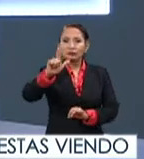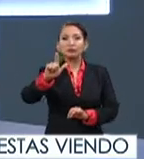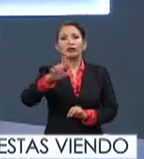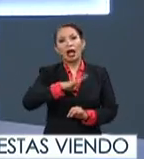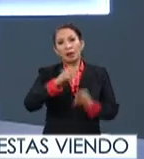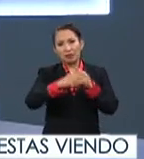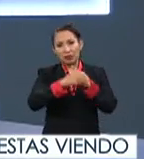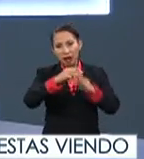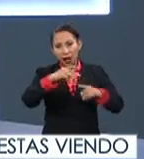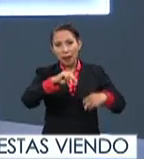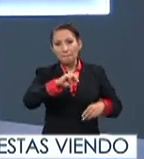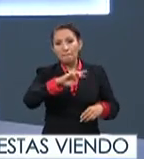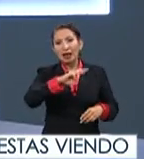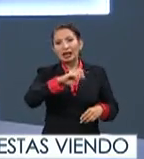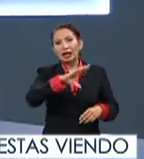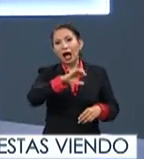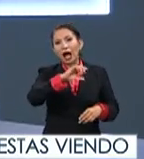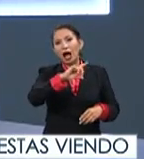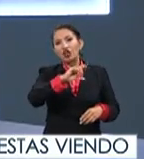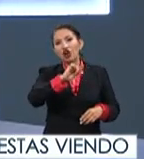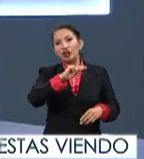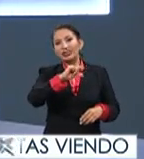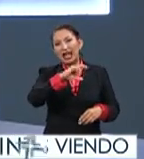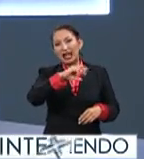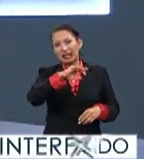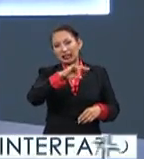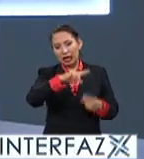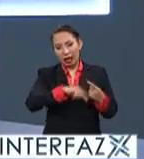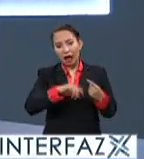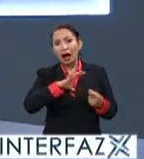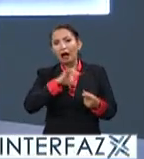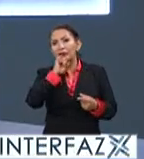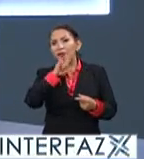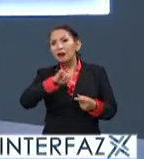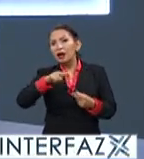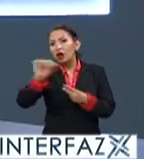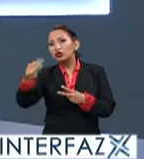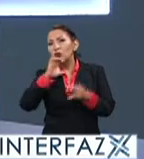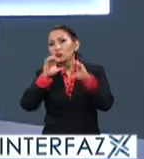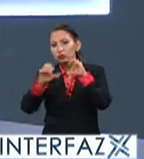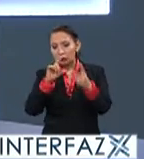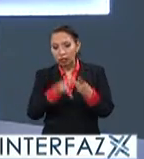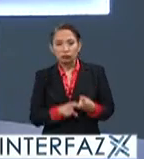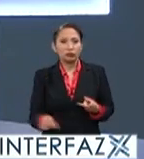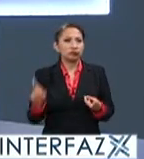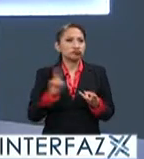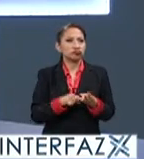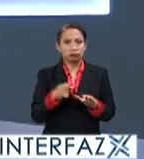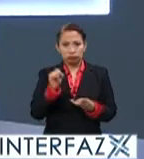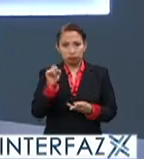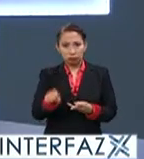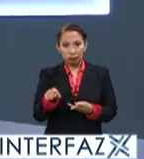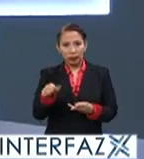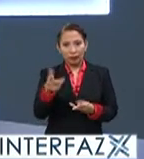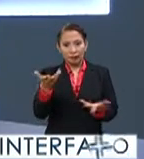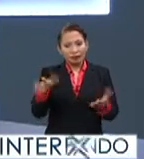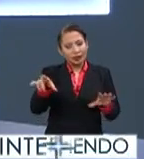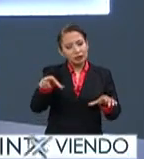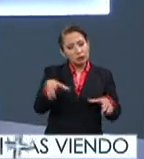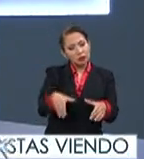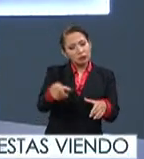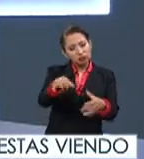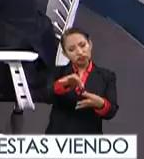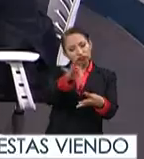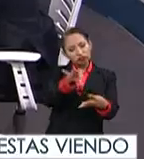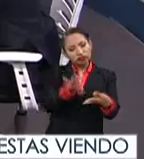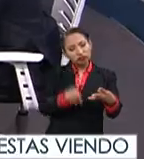Hay materias de mercadotecnia, hay un gran enfoque también en el área de comunicación, porque justamente de esos pequeños